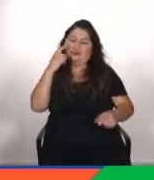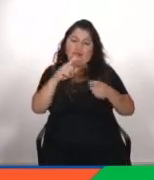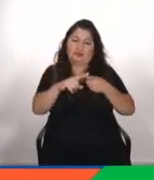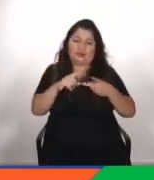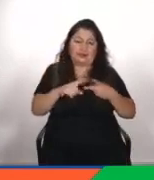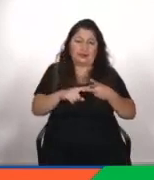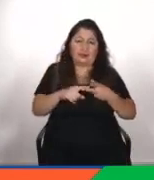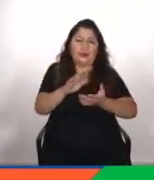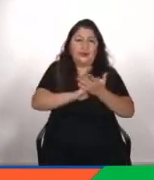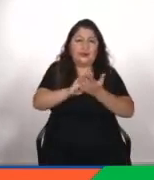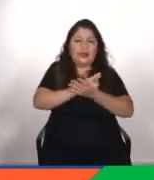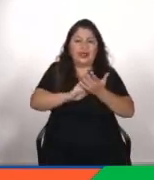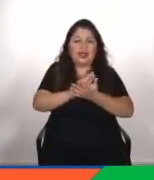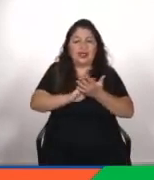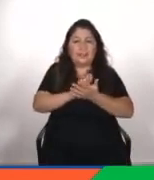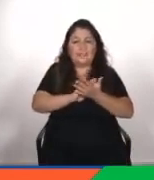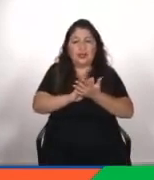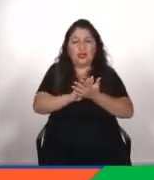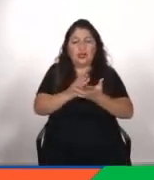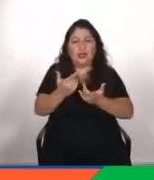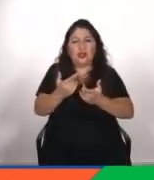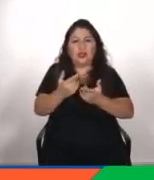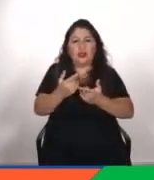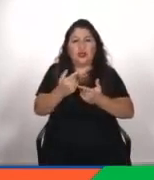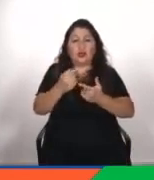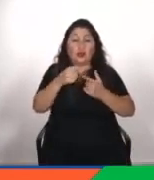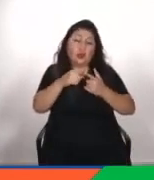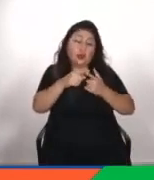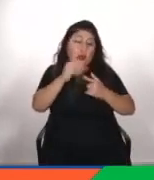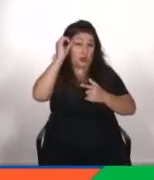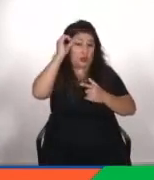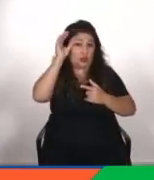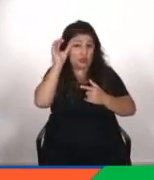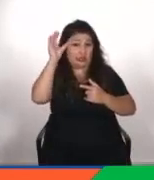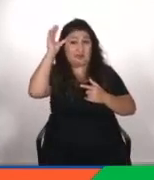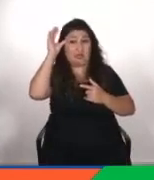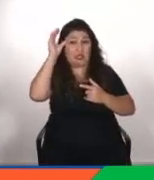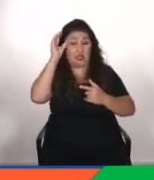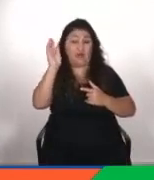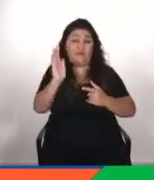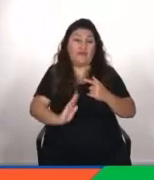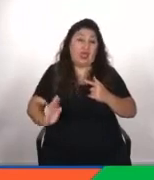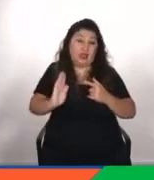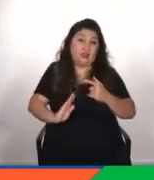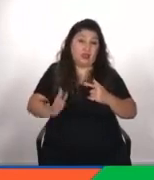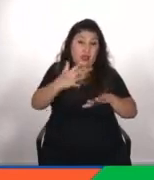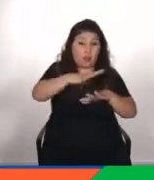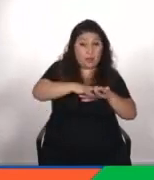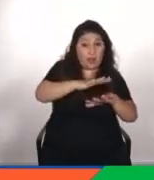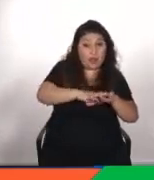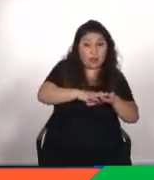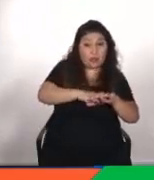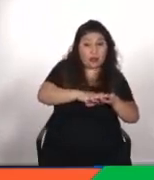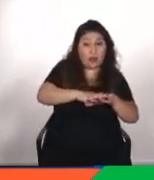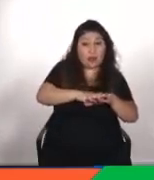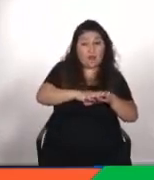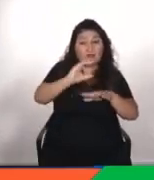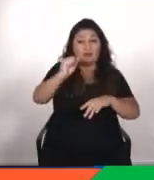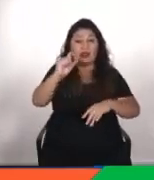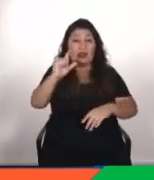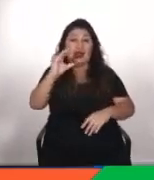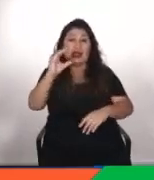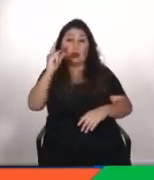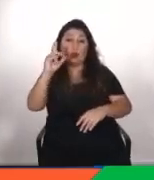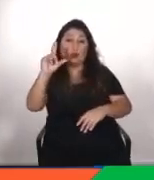ejemplo, la parte que nos lleve a un conocimiento básico del álgebra, un conocimiento básico del cálculo y a un conocimiento básico de